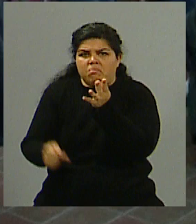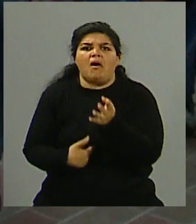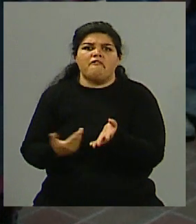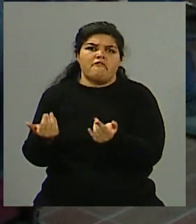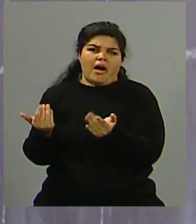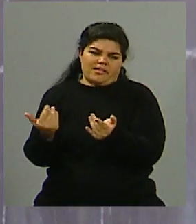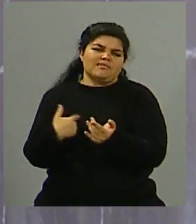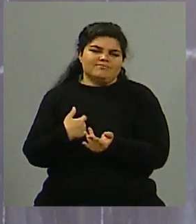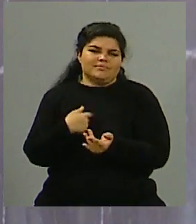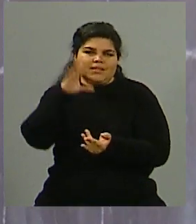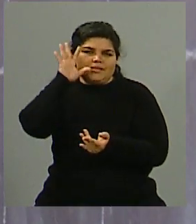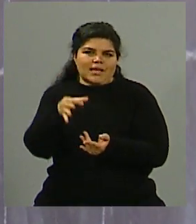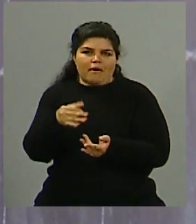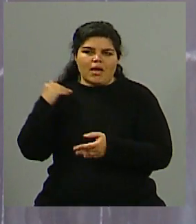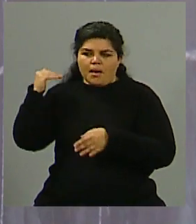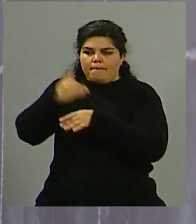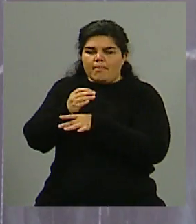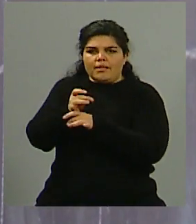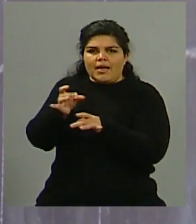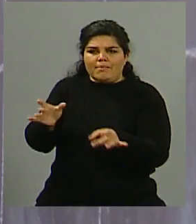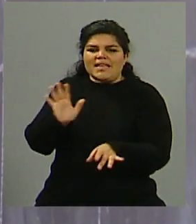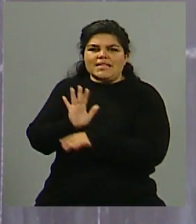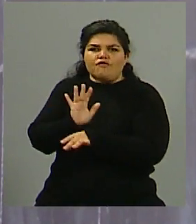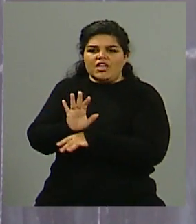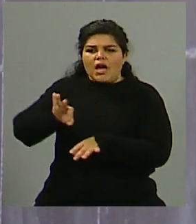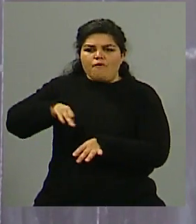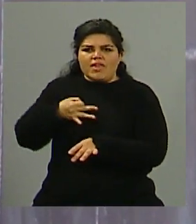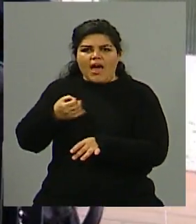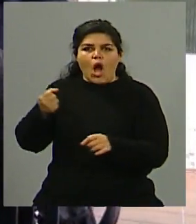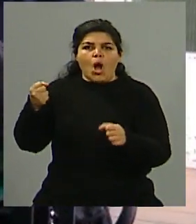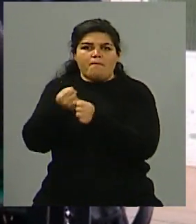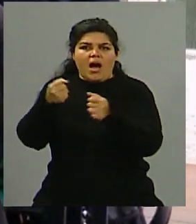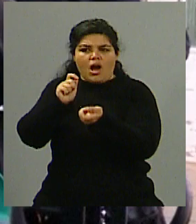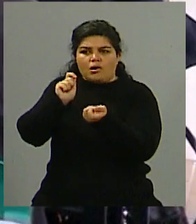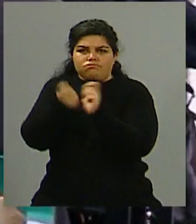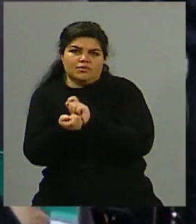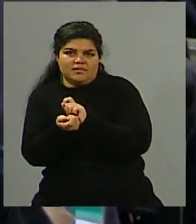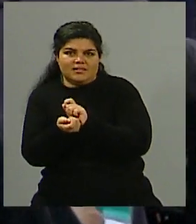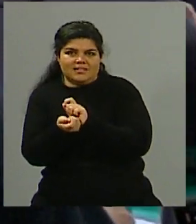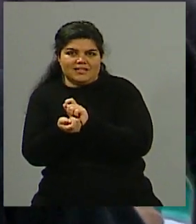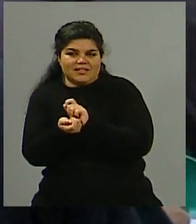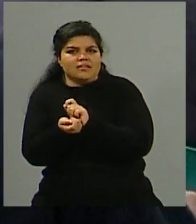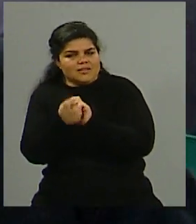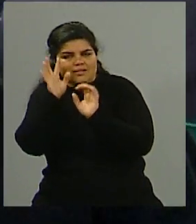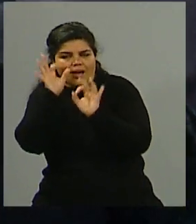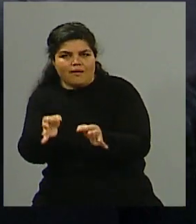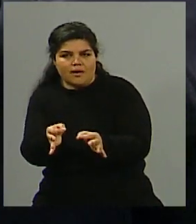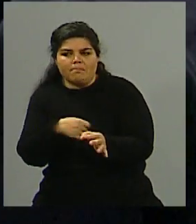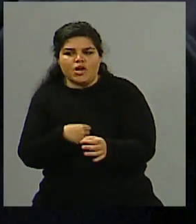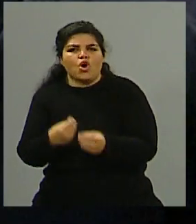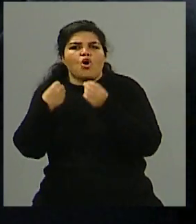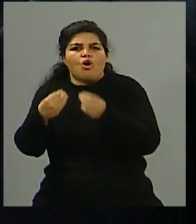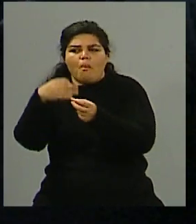eso. En algunos aspectos uno diría, por ejemplo, con relación al uso de la tecnología,